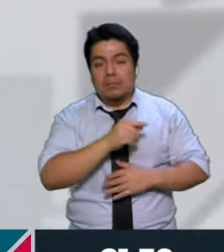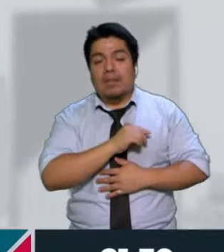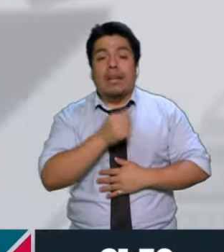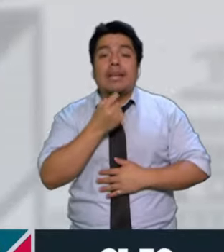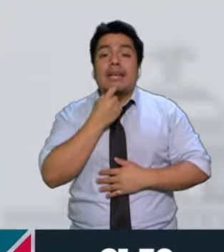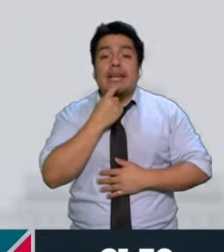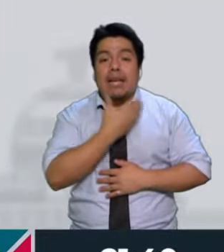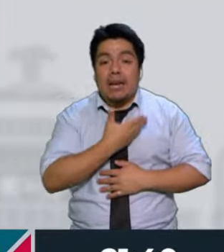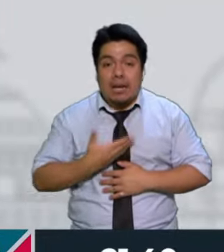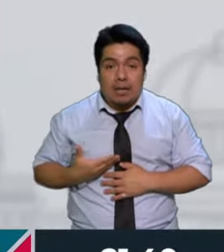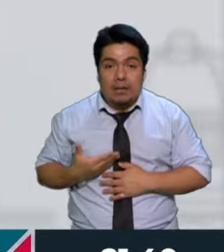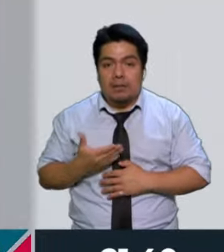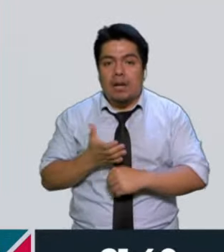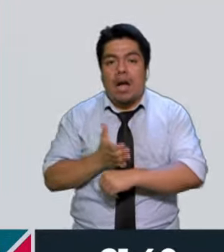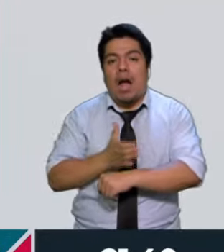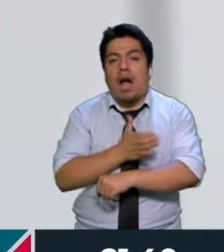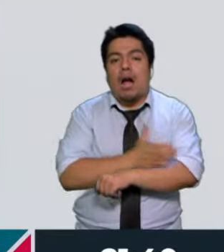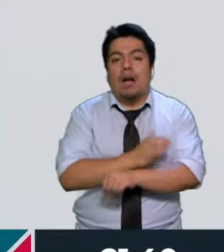en una de ellas